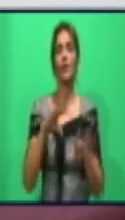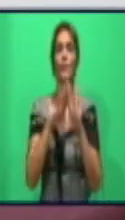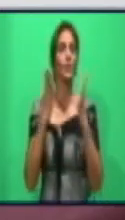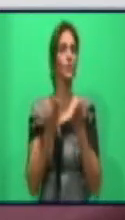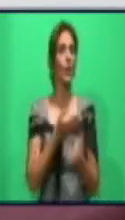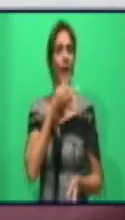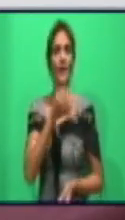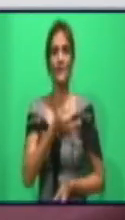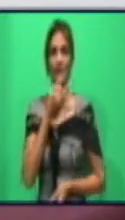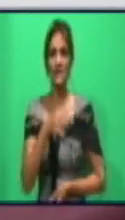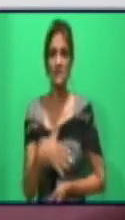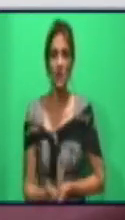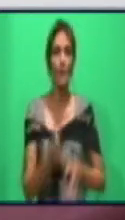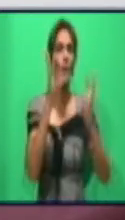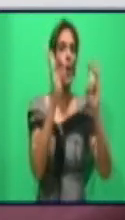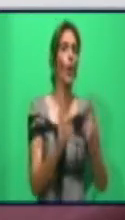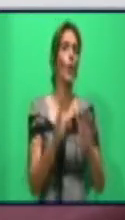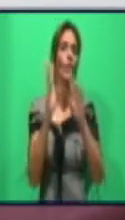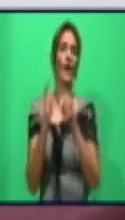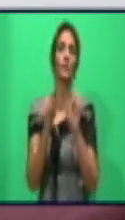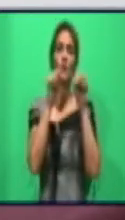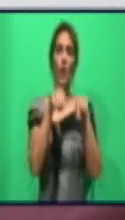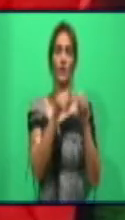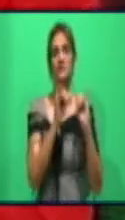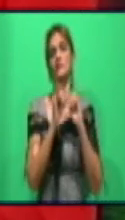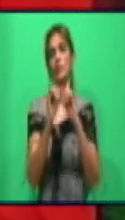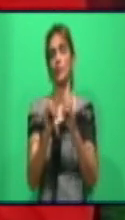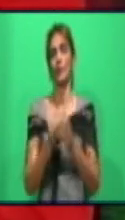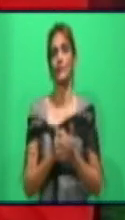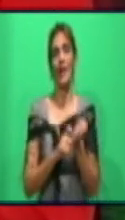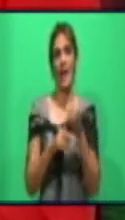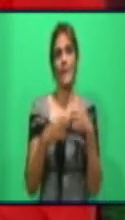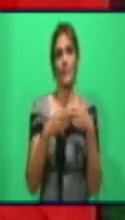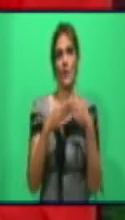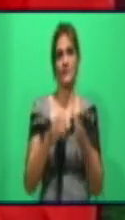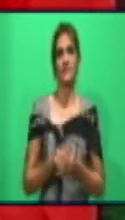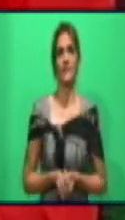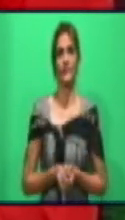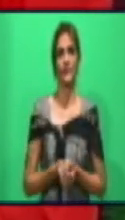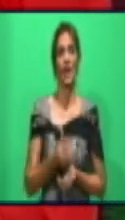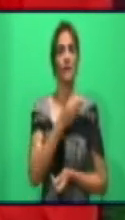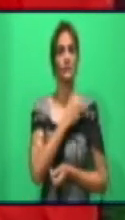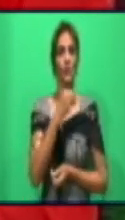por los datos de la panorámica que hoy tiene la provincia. Doctor del Risco, el pasado miércoles, en su primera visita,